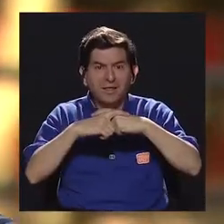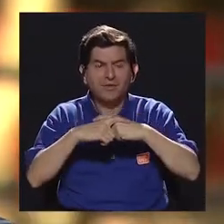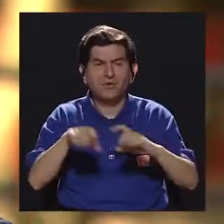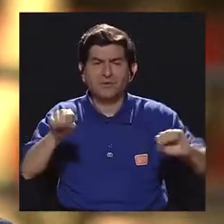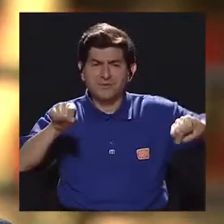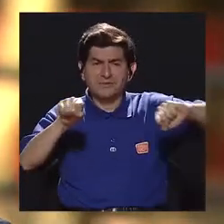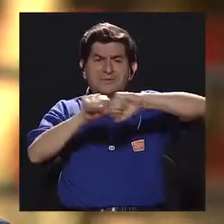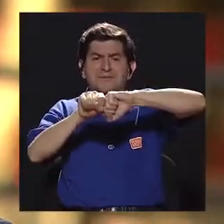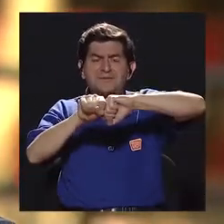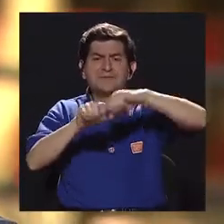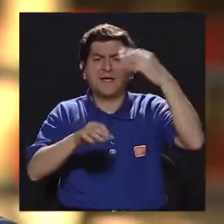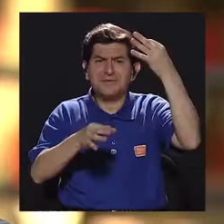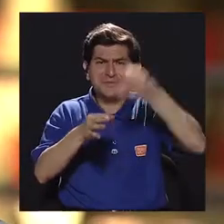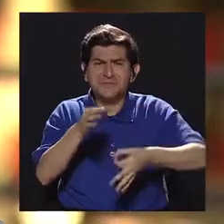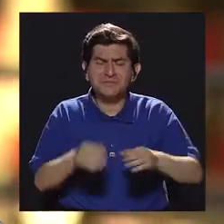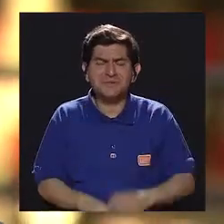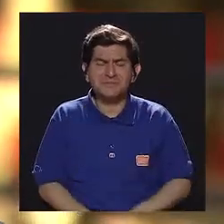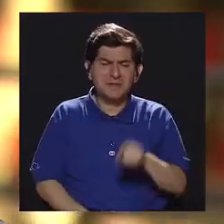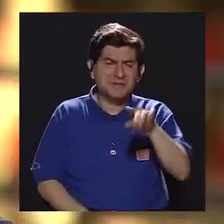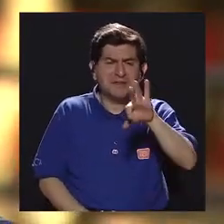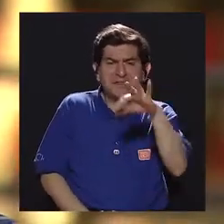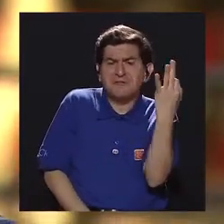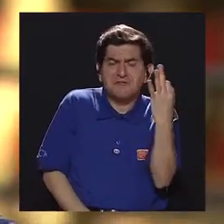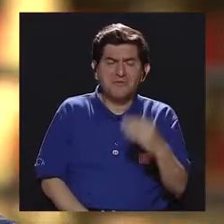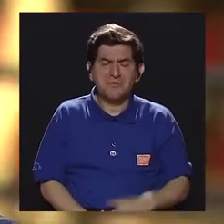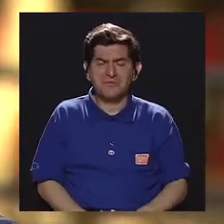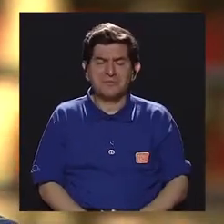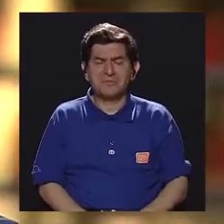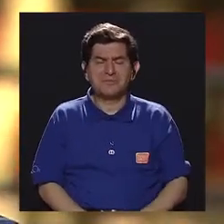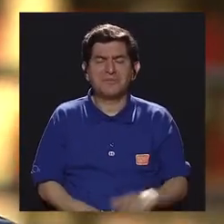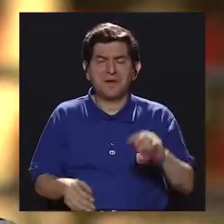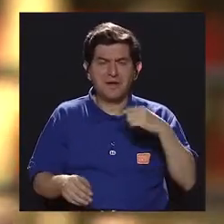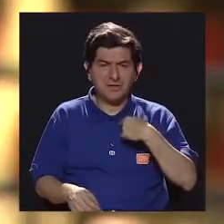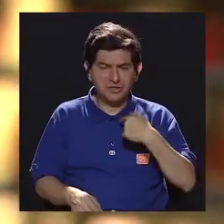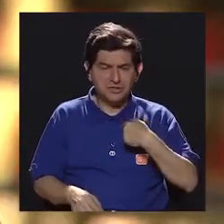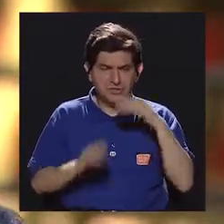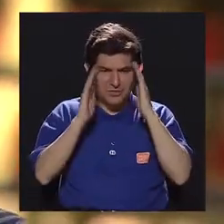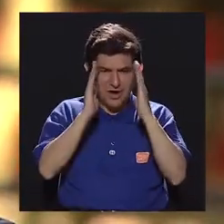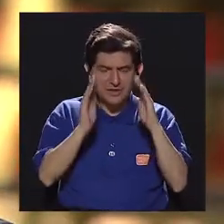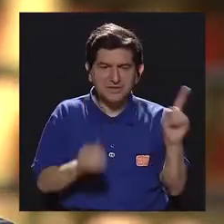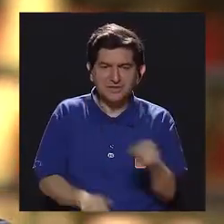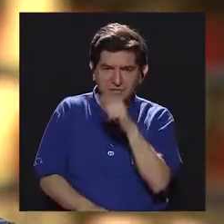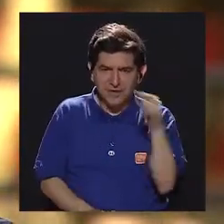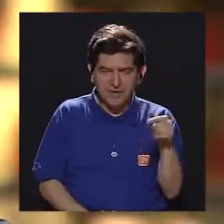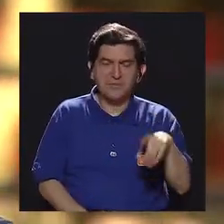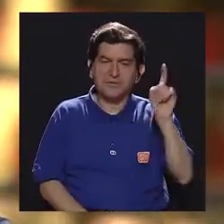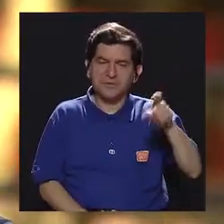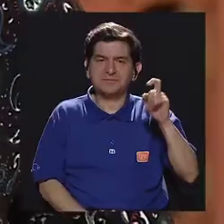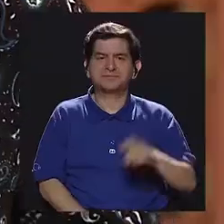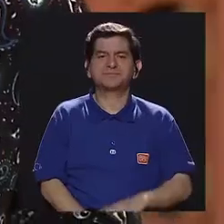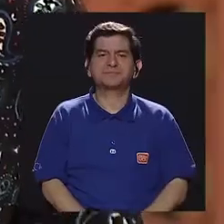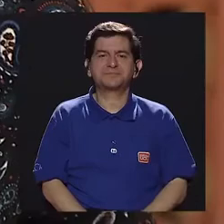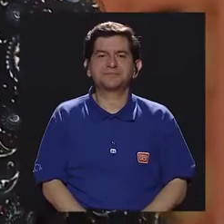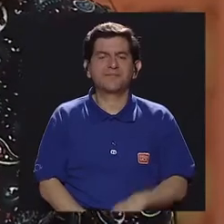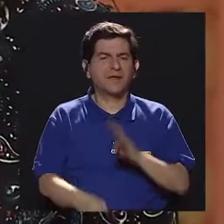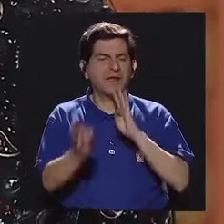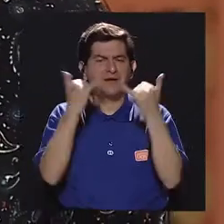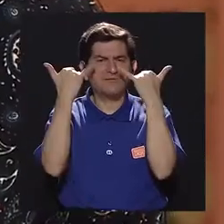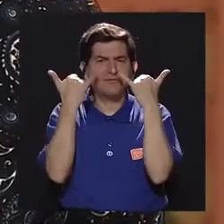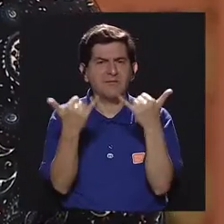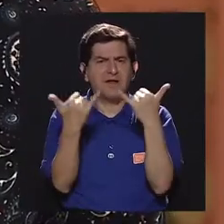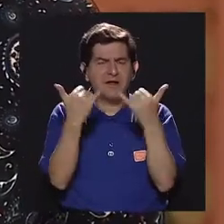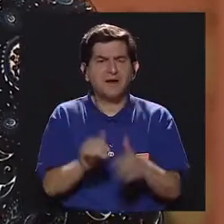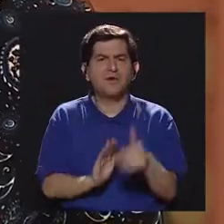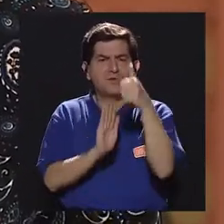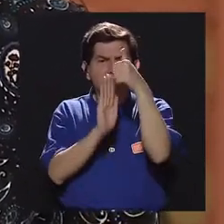Entonces, eso de que están acostadas es simple y sencillamente posición. Y tiene que ver con la forma en la que yo la voy a remover. Doctor, conversemos